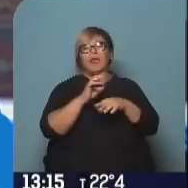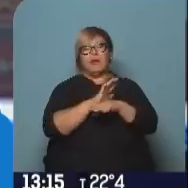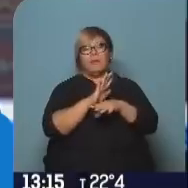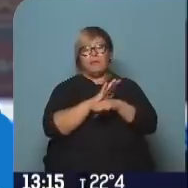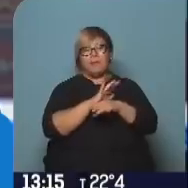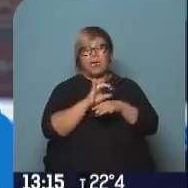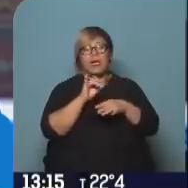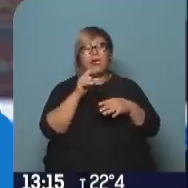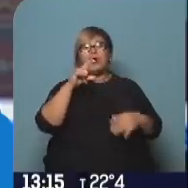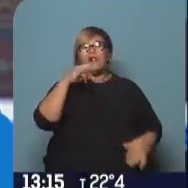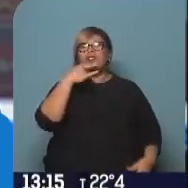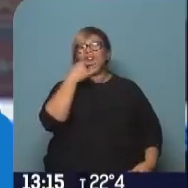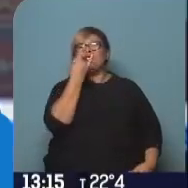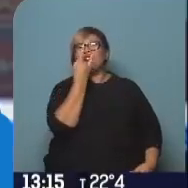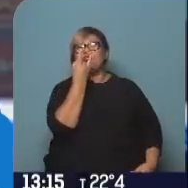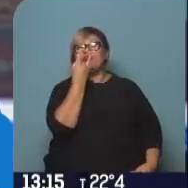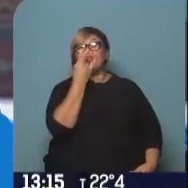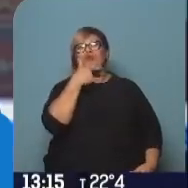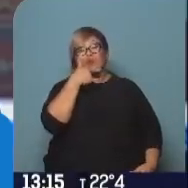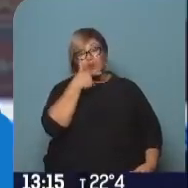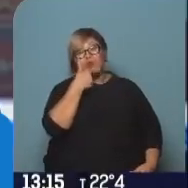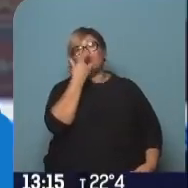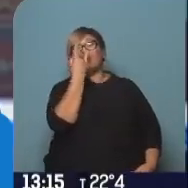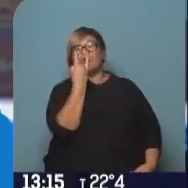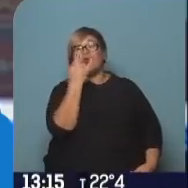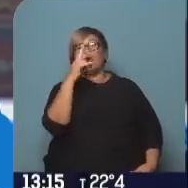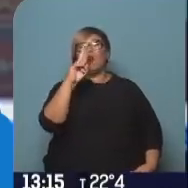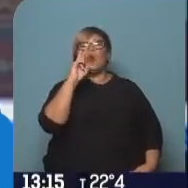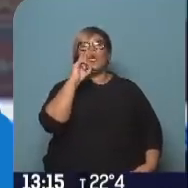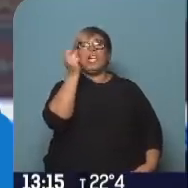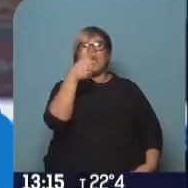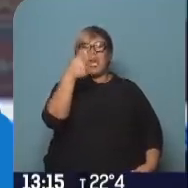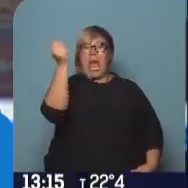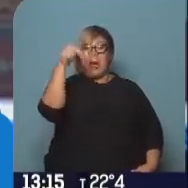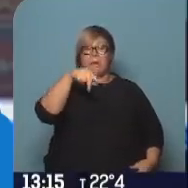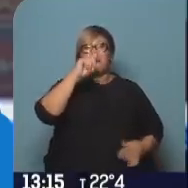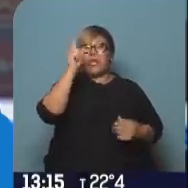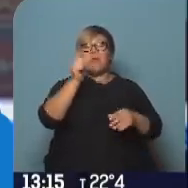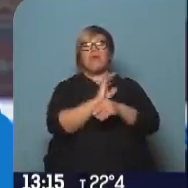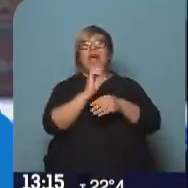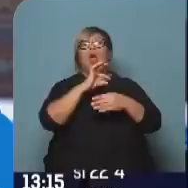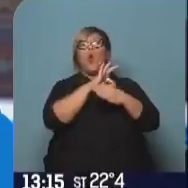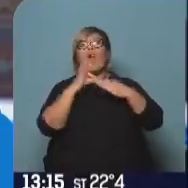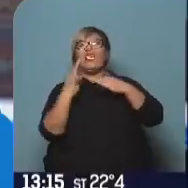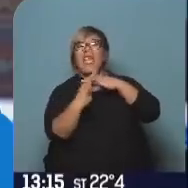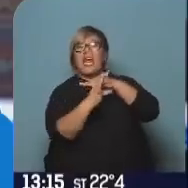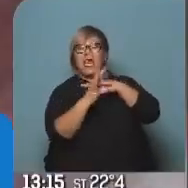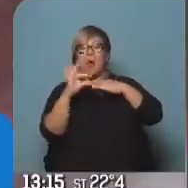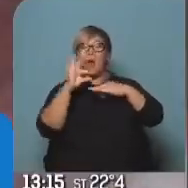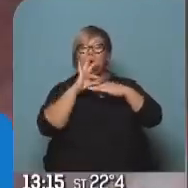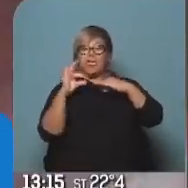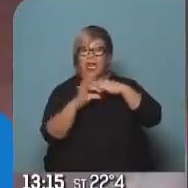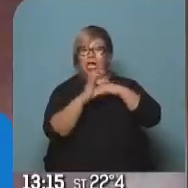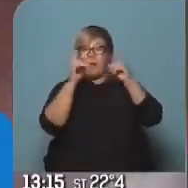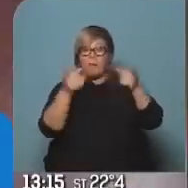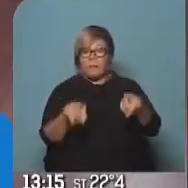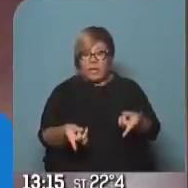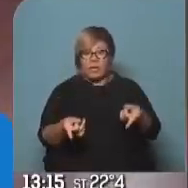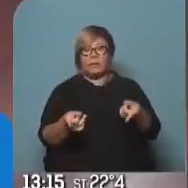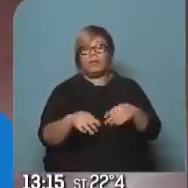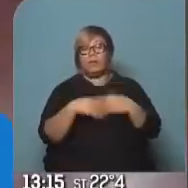me está escapando. Pero lo que tampoco está claro cuál va a ser la institucionalidad del Prosur, ¿no? Todavía no se